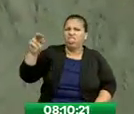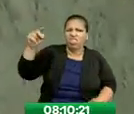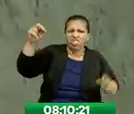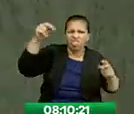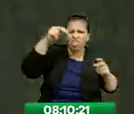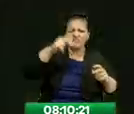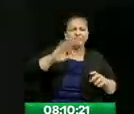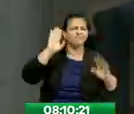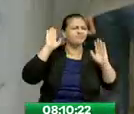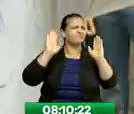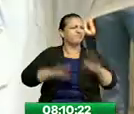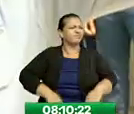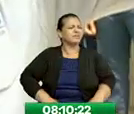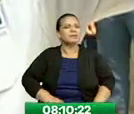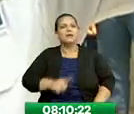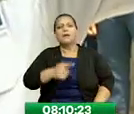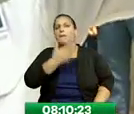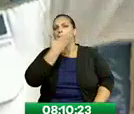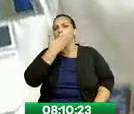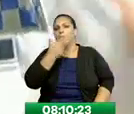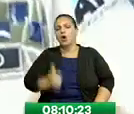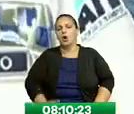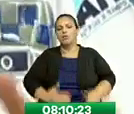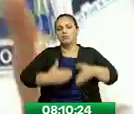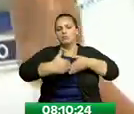para cruzar. A la altura de la Trinitaria,